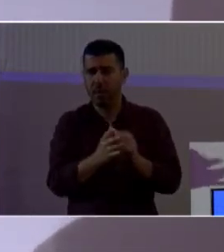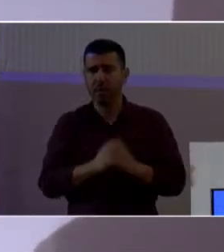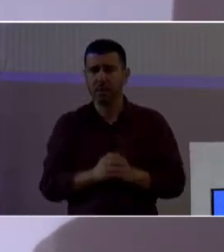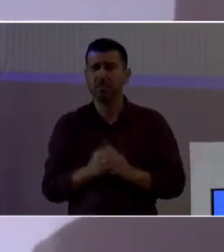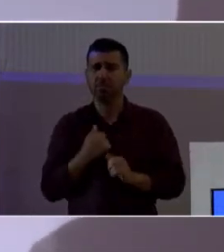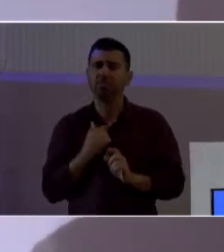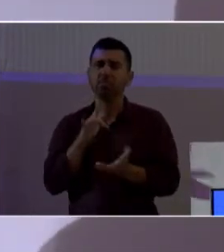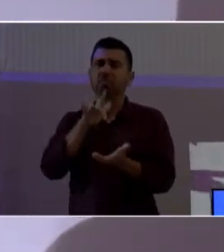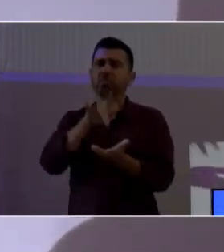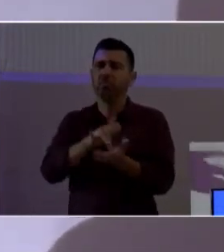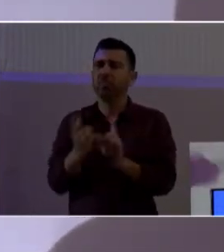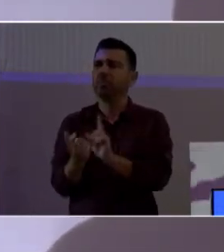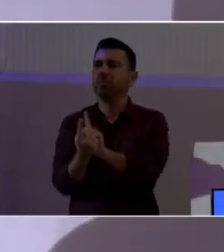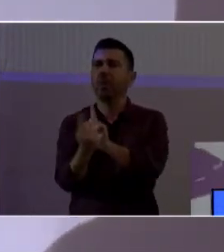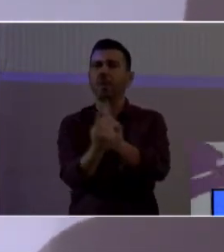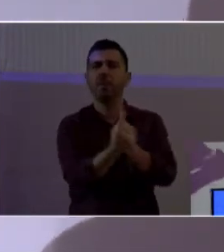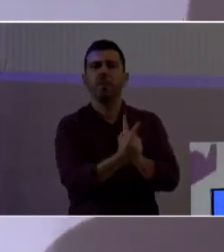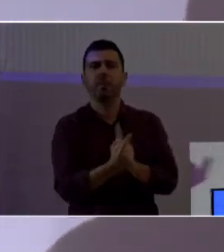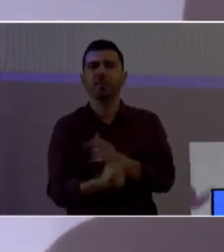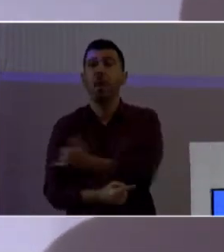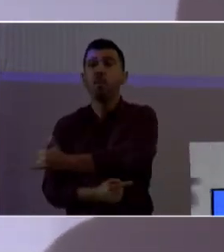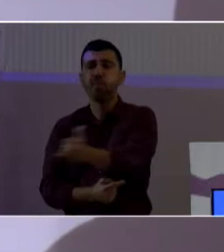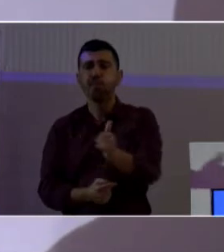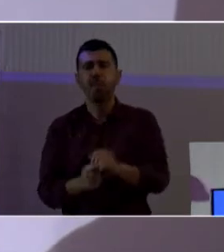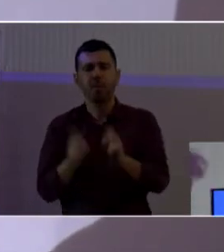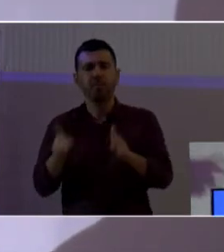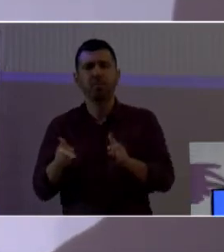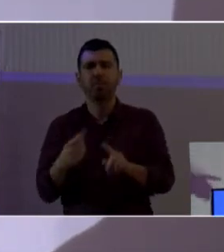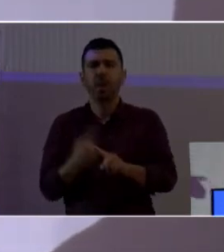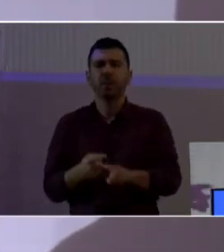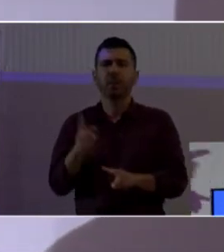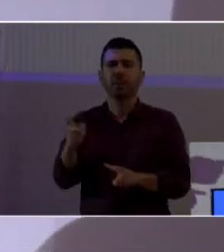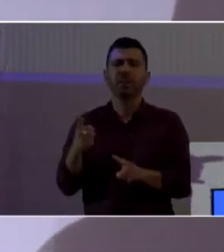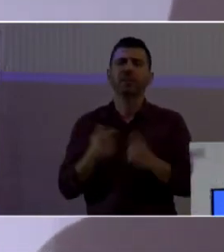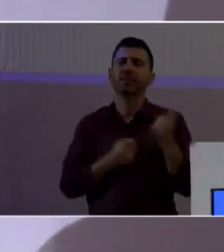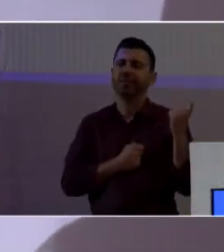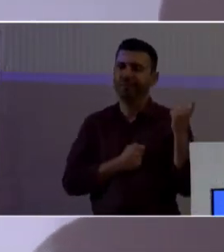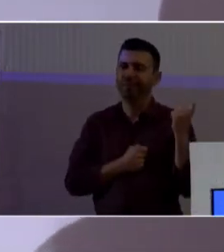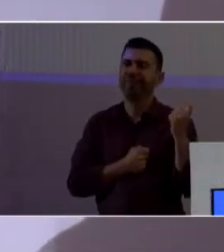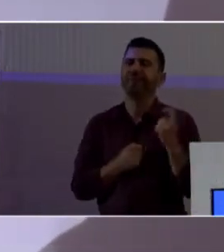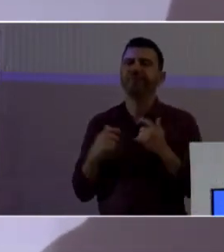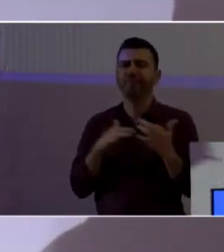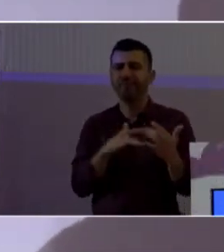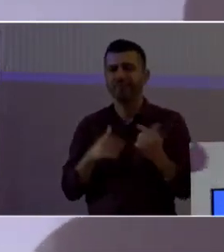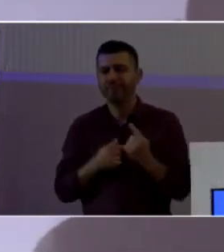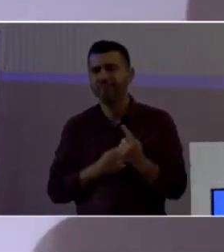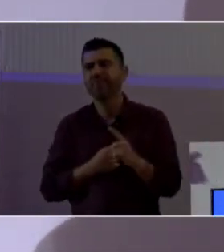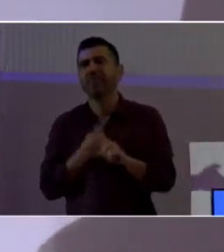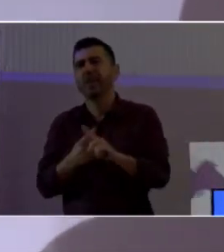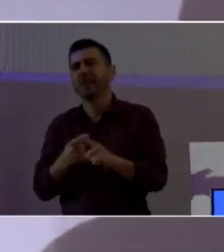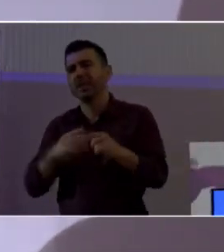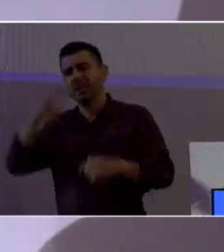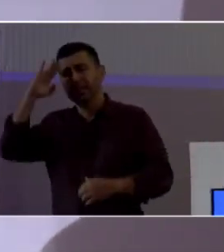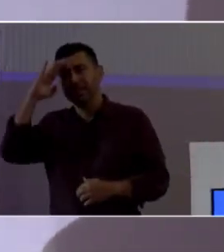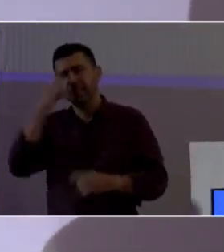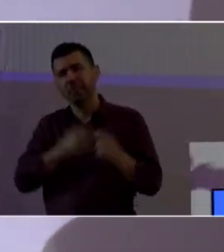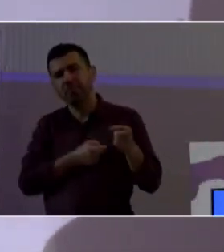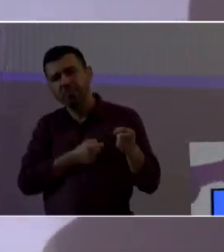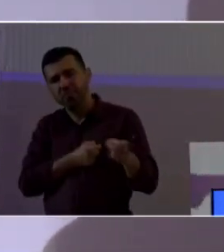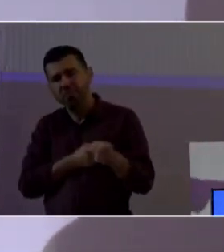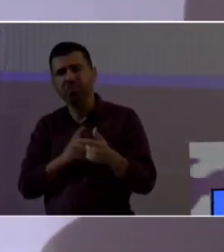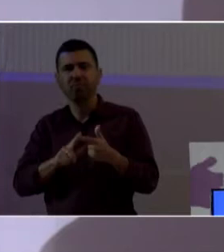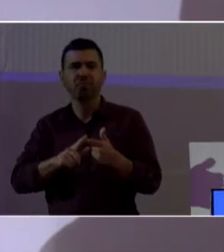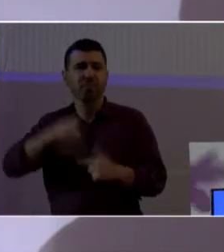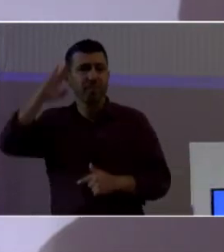con hombres y mujeres que también empuñaron las armas, como yo, en el ejército, en la policía o con grupos